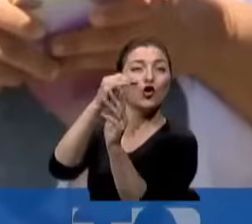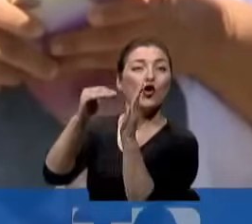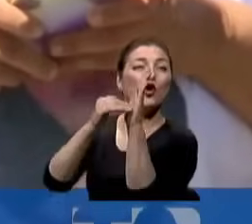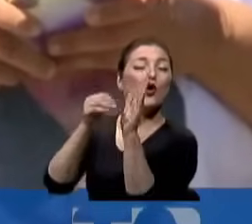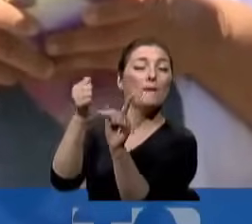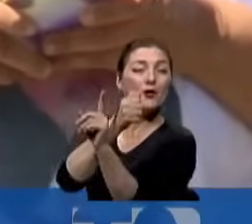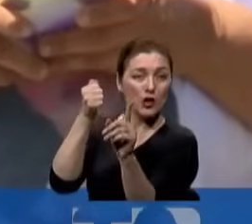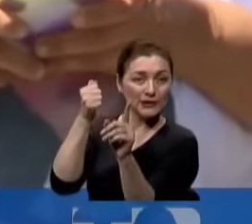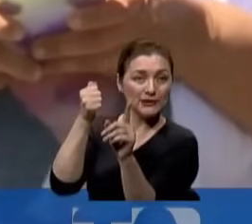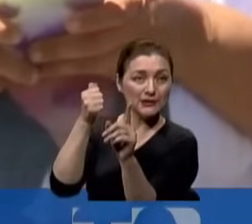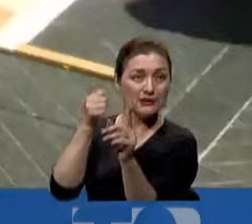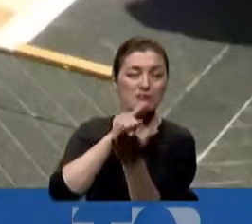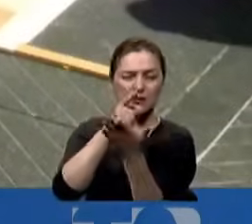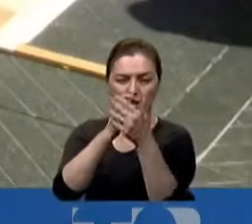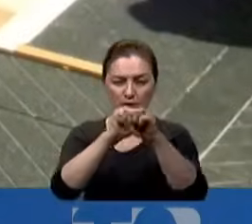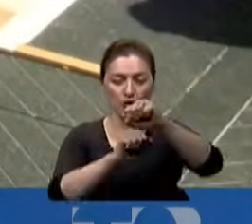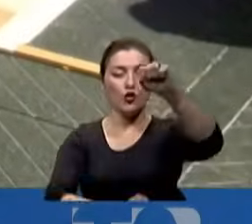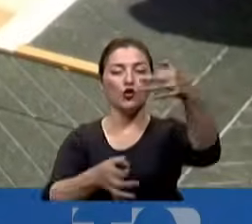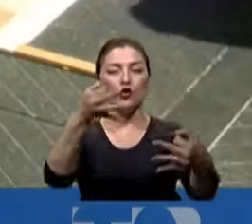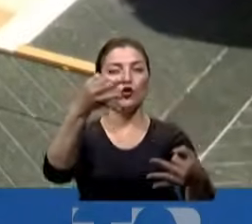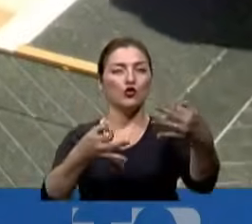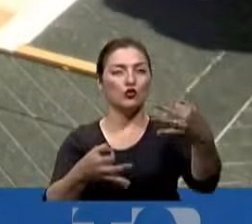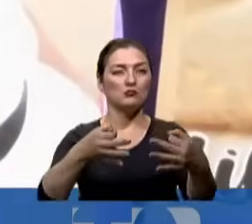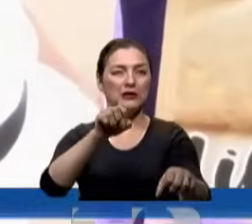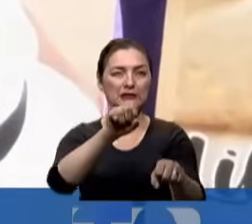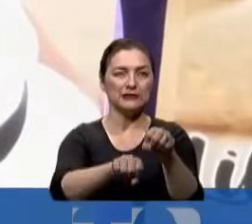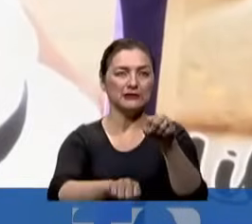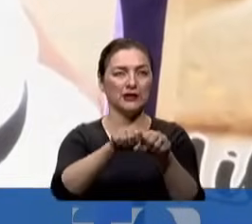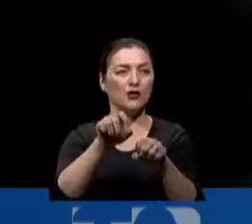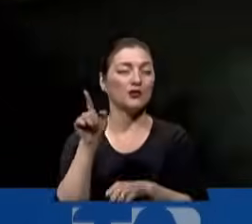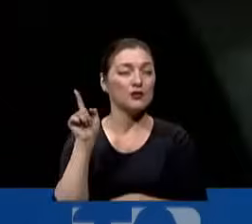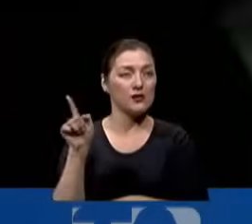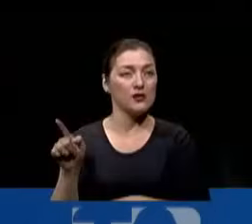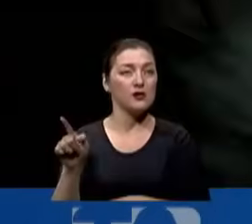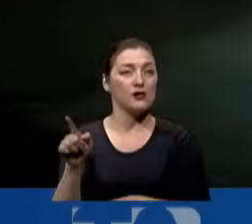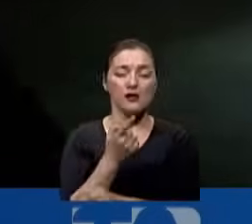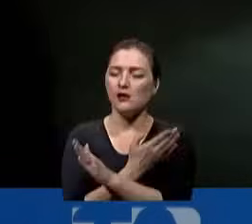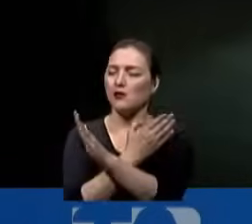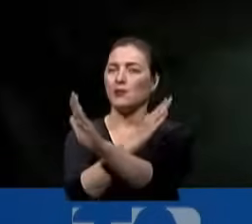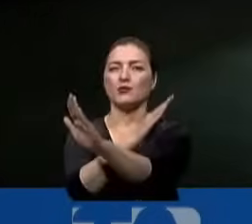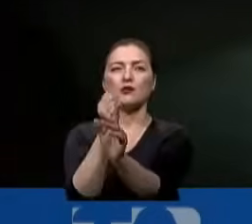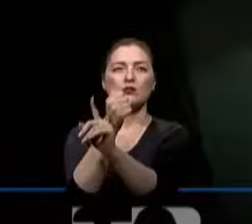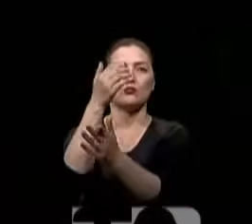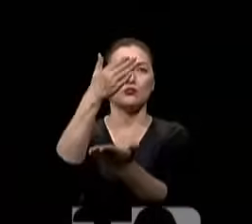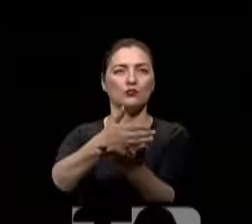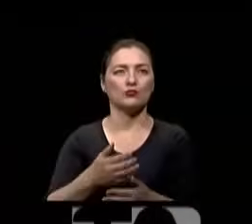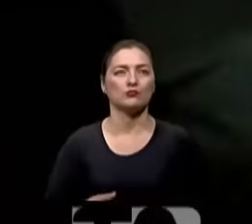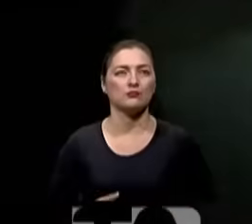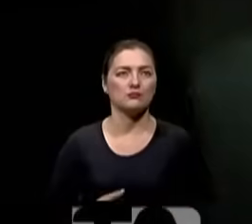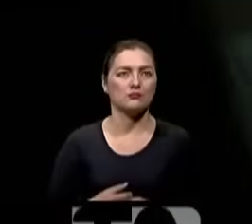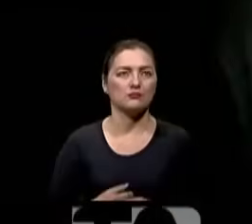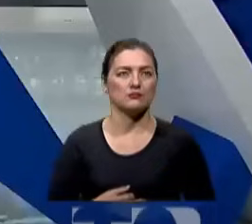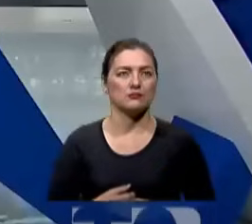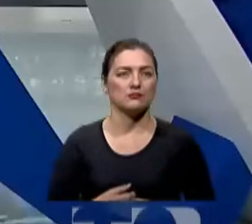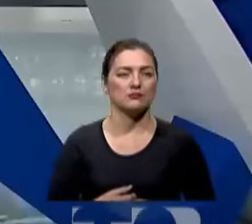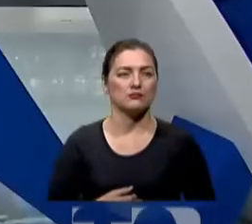violencia para encontrar la verdad, la justicia y la reparación, pero sobre todo para prevenir que esta violencia se repita en el futuro.